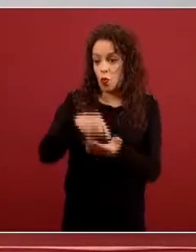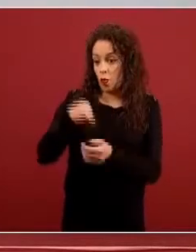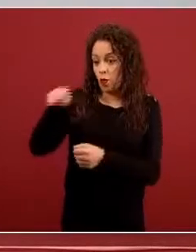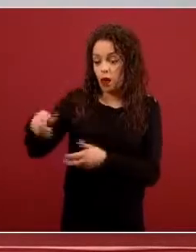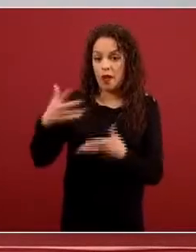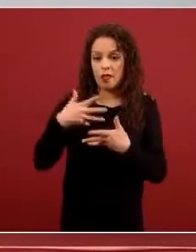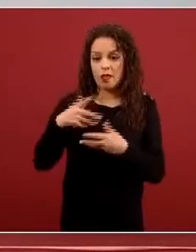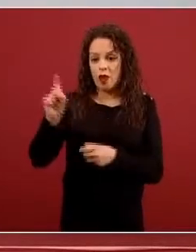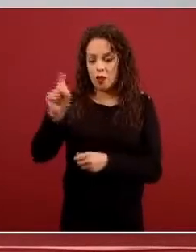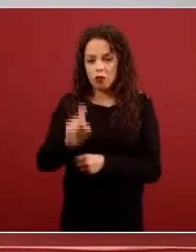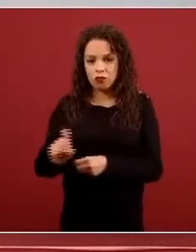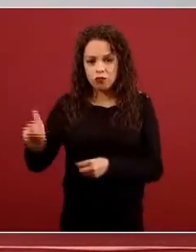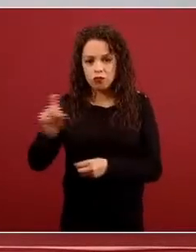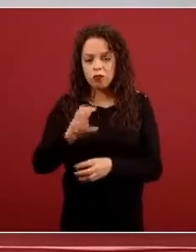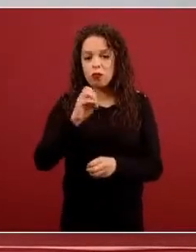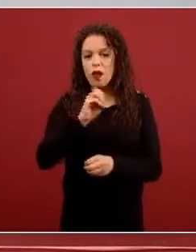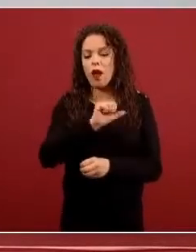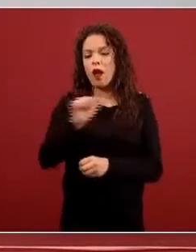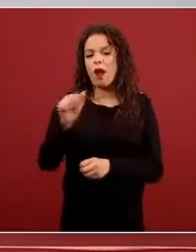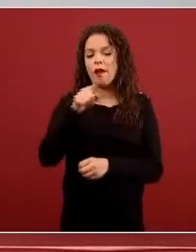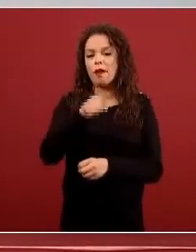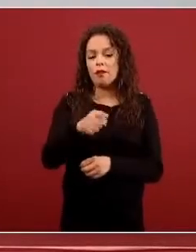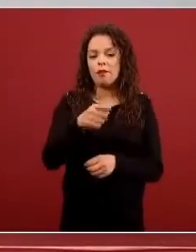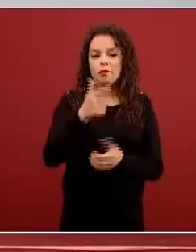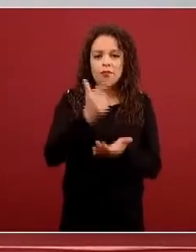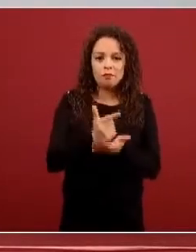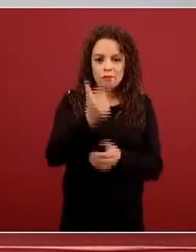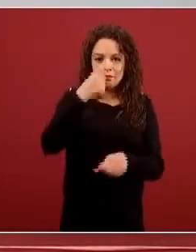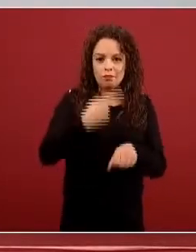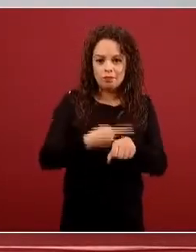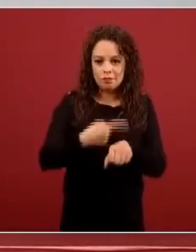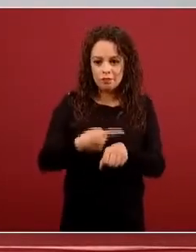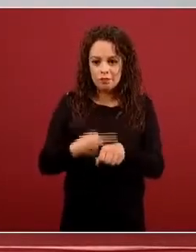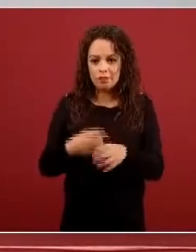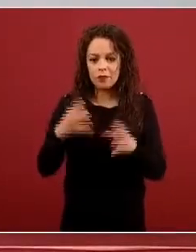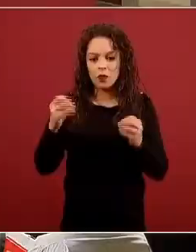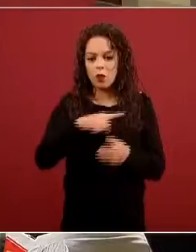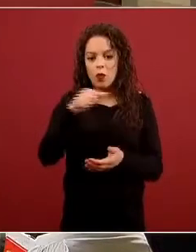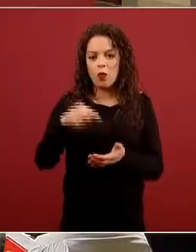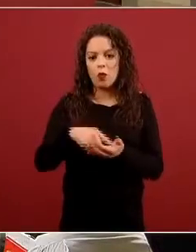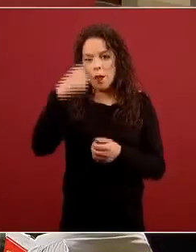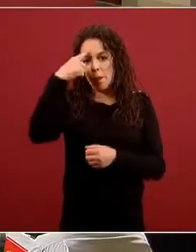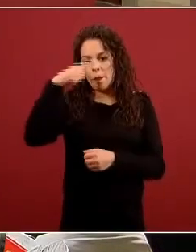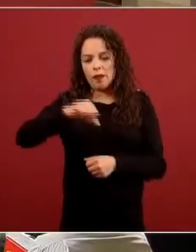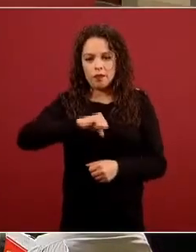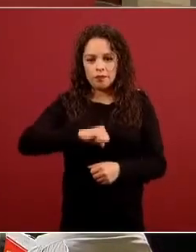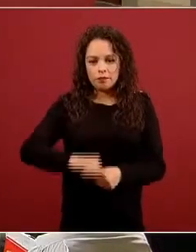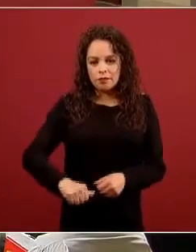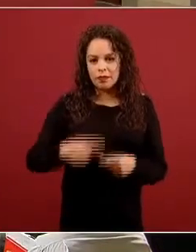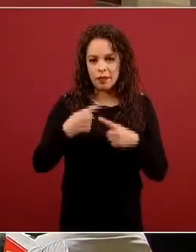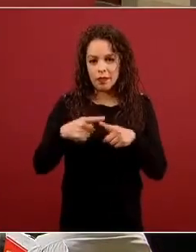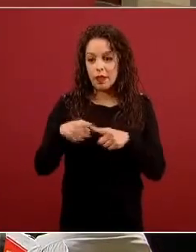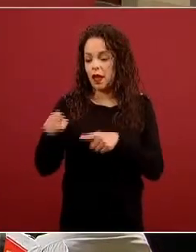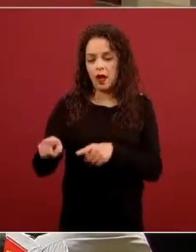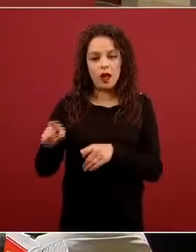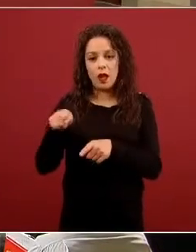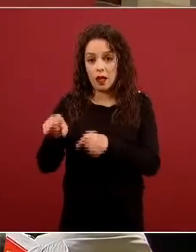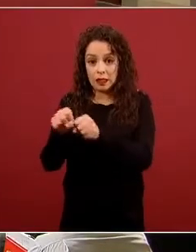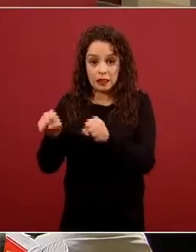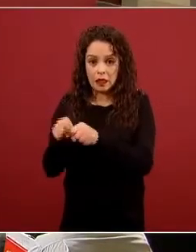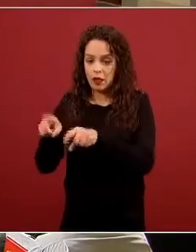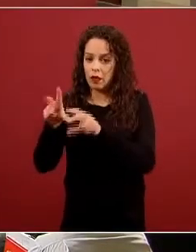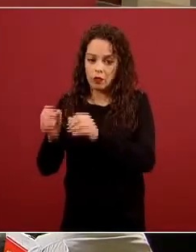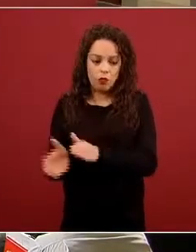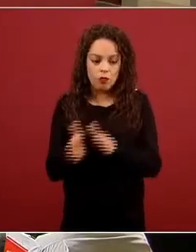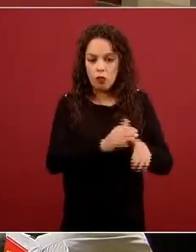terapia intensiva, como serían urgencias, como serían aislamientos de corte, y también el siguiente elemento es a través de